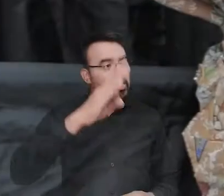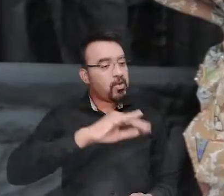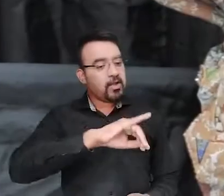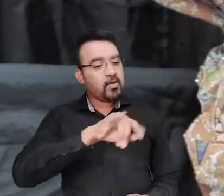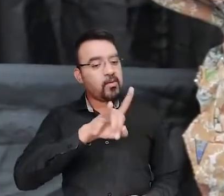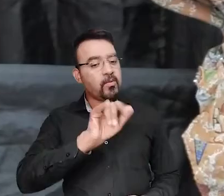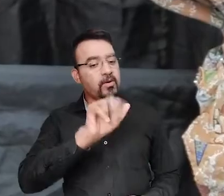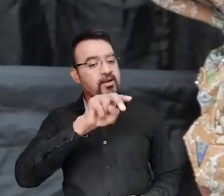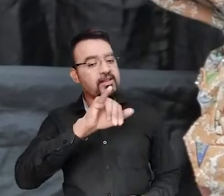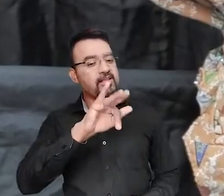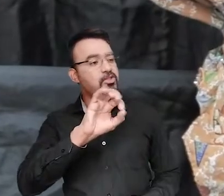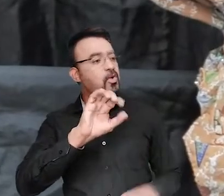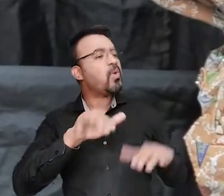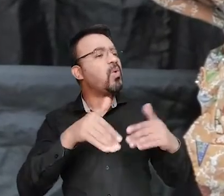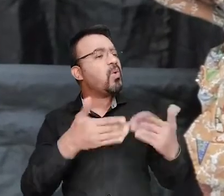estás?